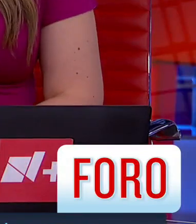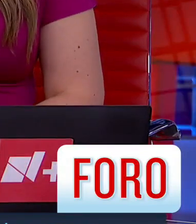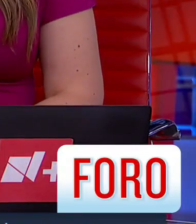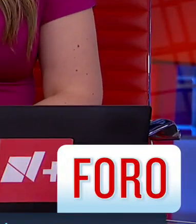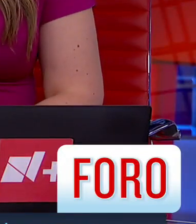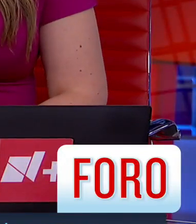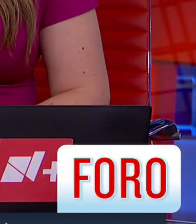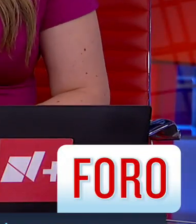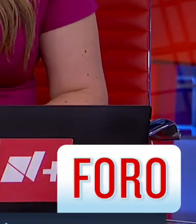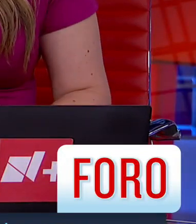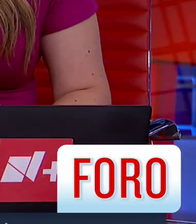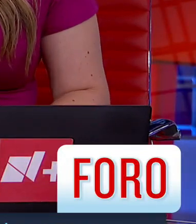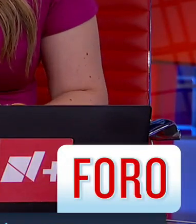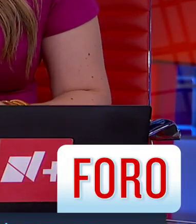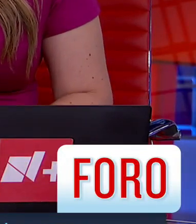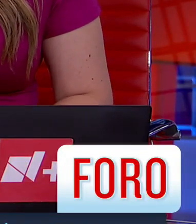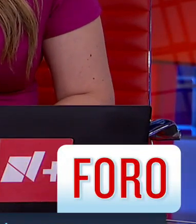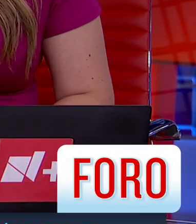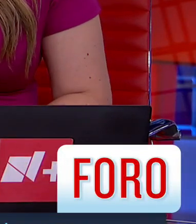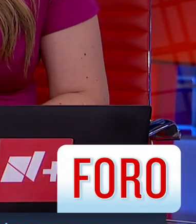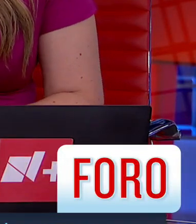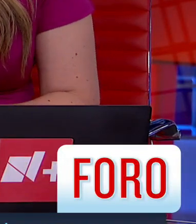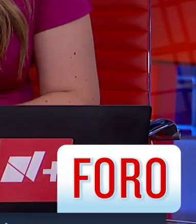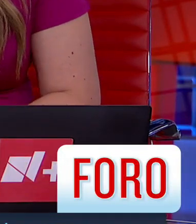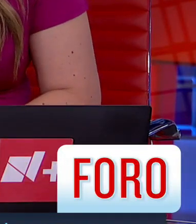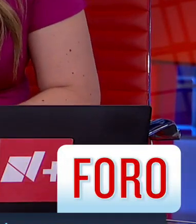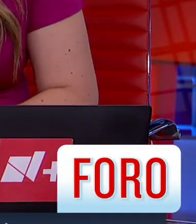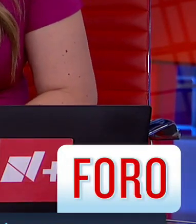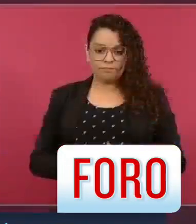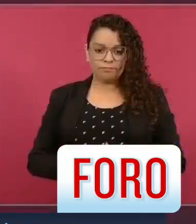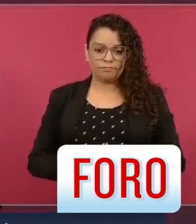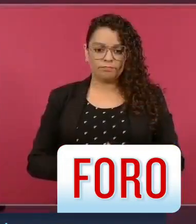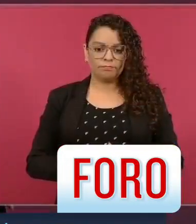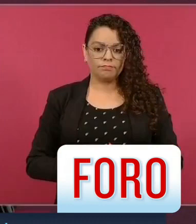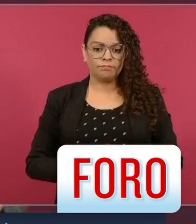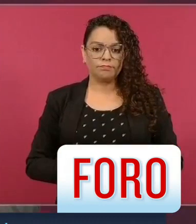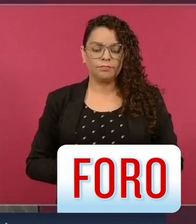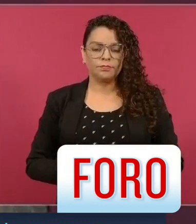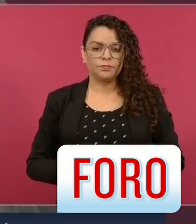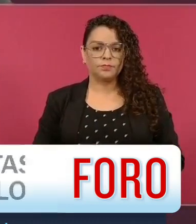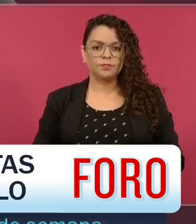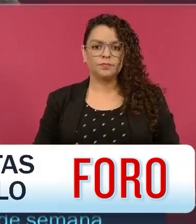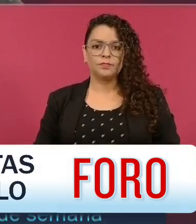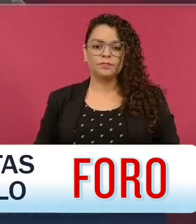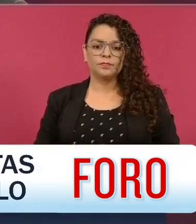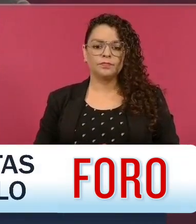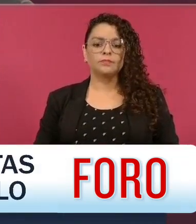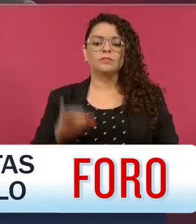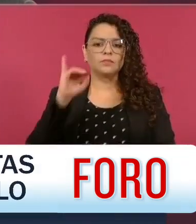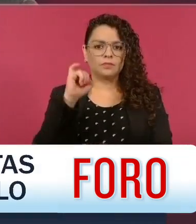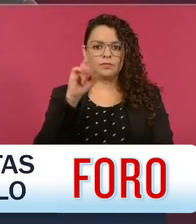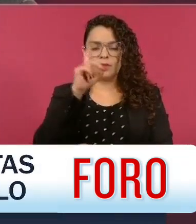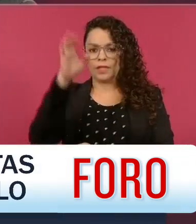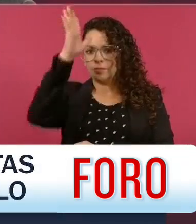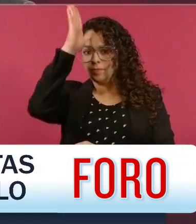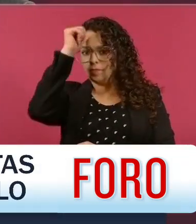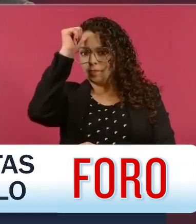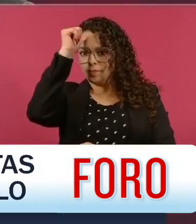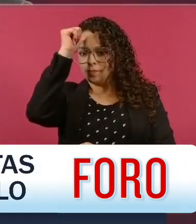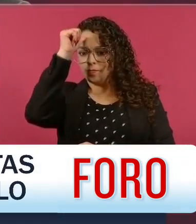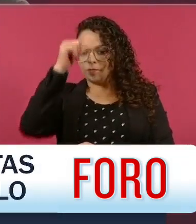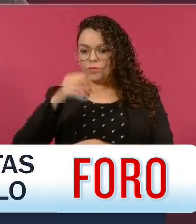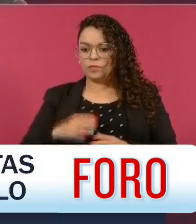El presidente Andrés Manuel López Obrador aseguró que las puertas del movimiento de la Cuarta Transformación están abiertas para Marcelo Ebrard. En su conferencia